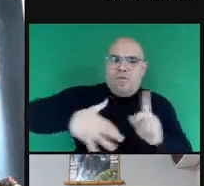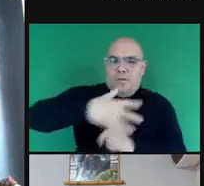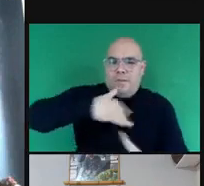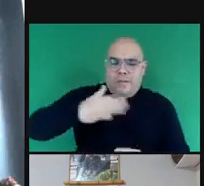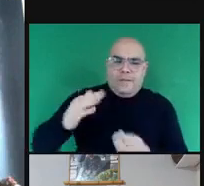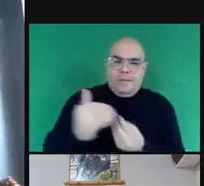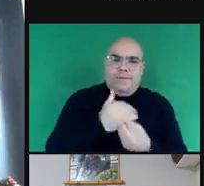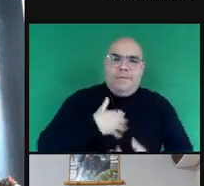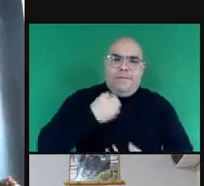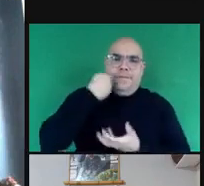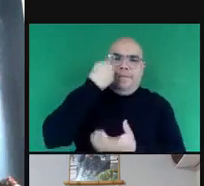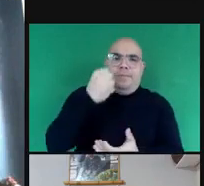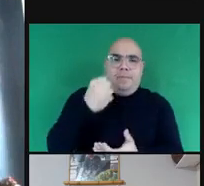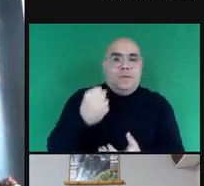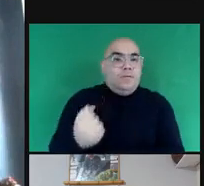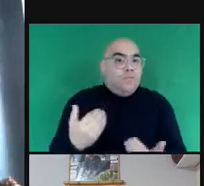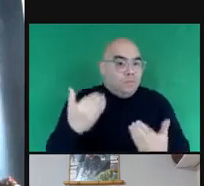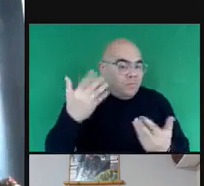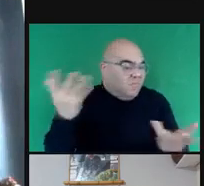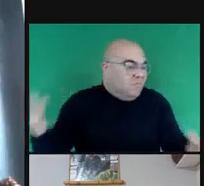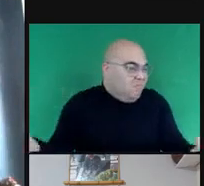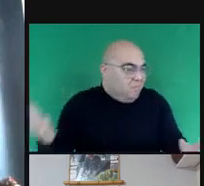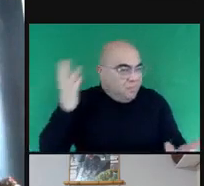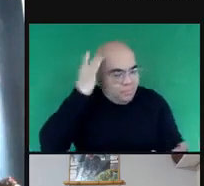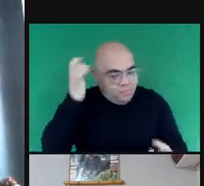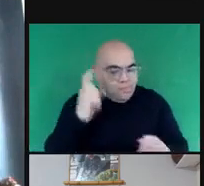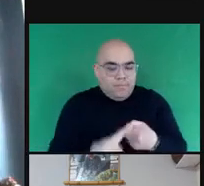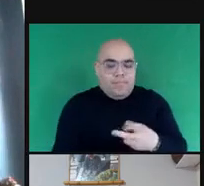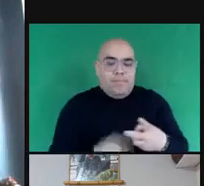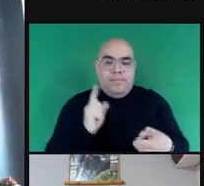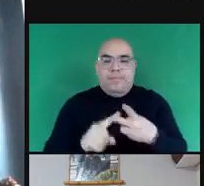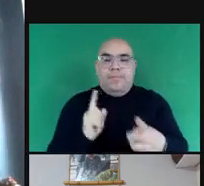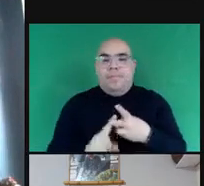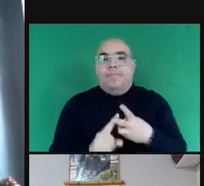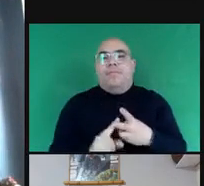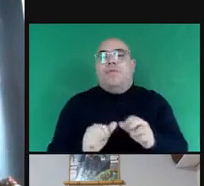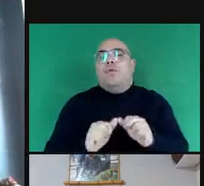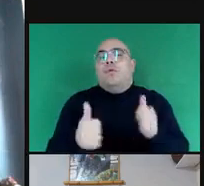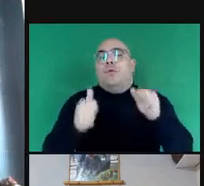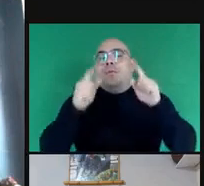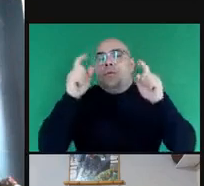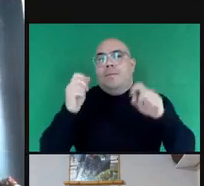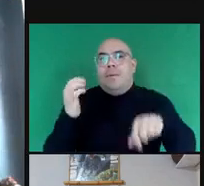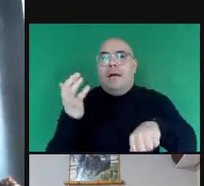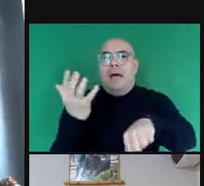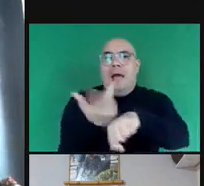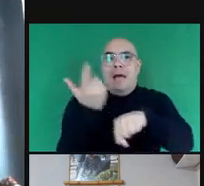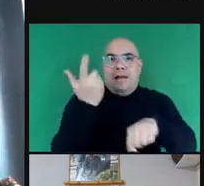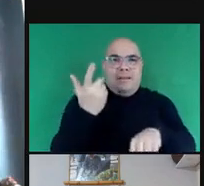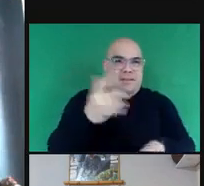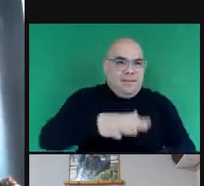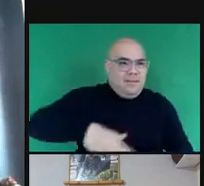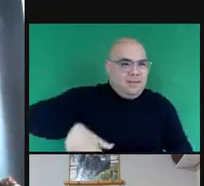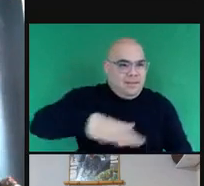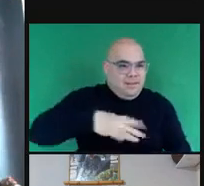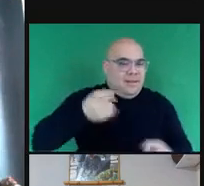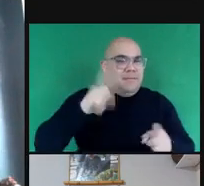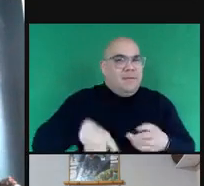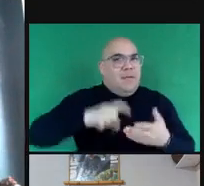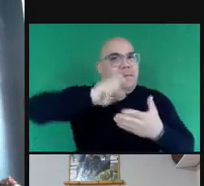parece relevante? La siguiente pregunta es para ustedes, ¿cómo el arte urbano y el graffiti han contribuido